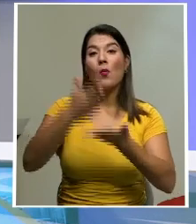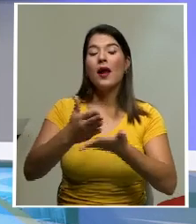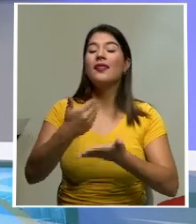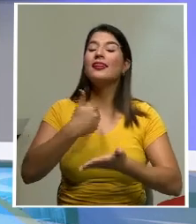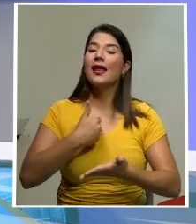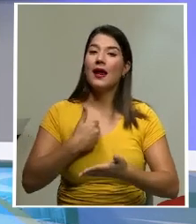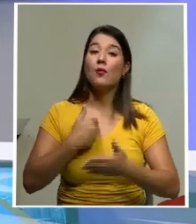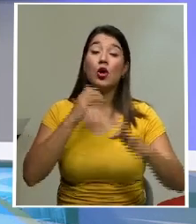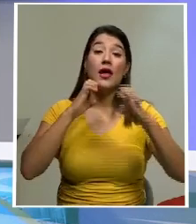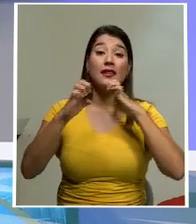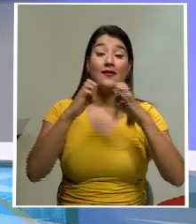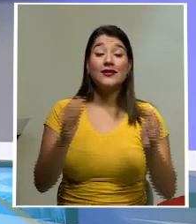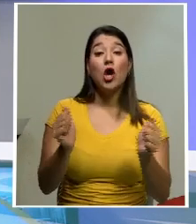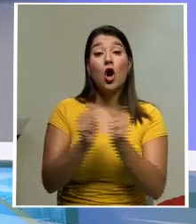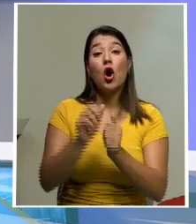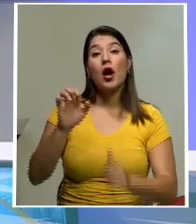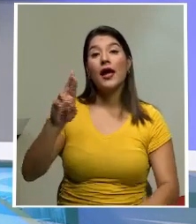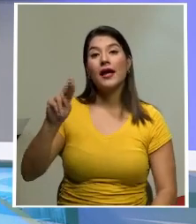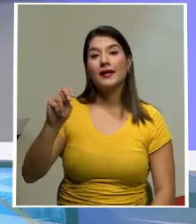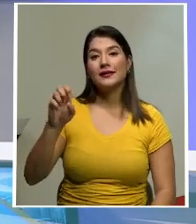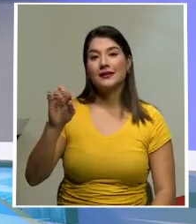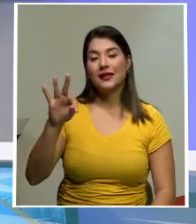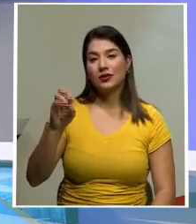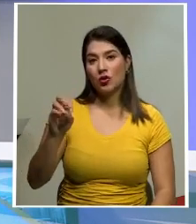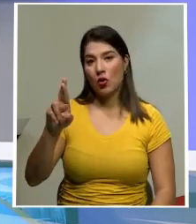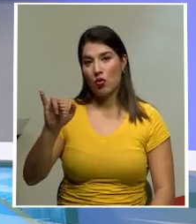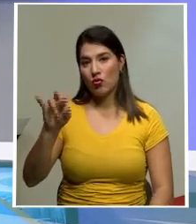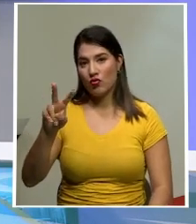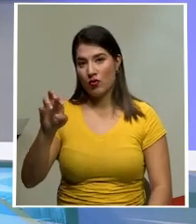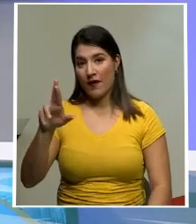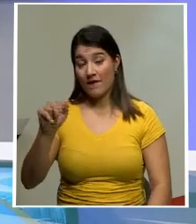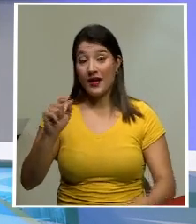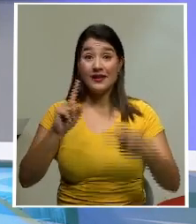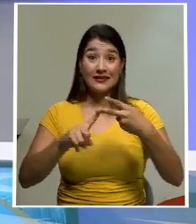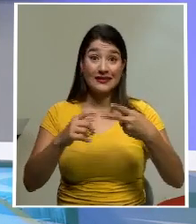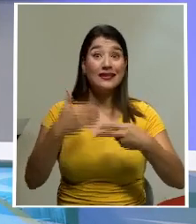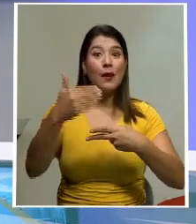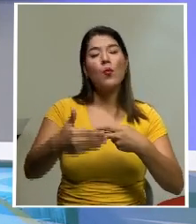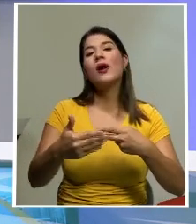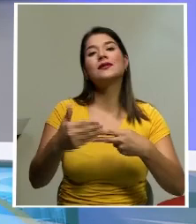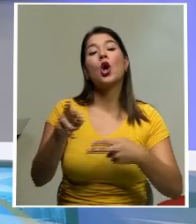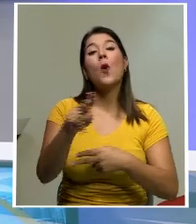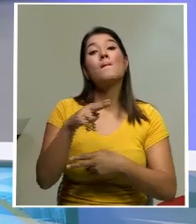tendremos el espacio Conversaciones con Ernesto Rivera y posterior a esto nuestra compañera Andrea